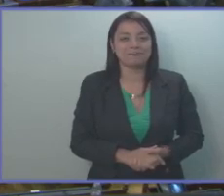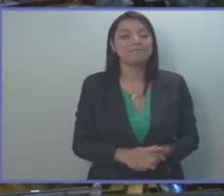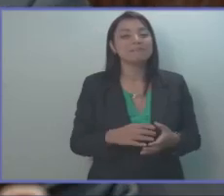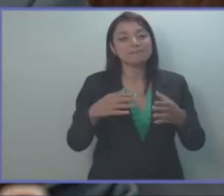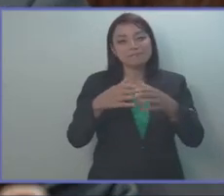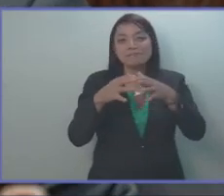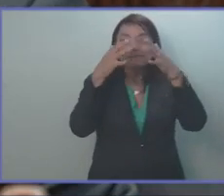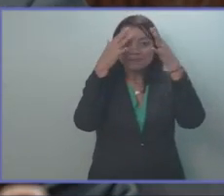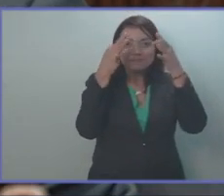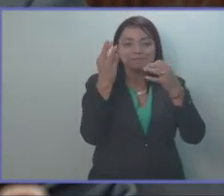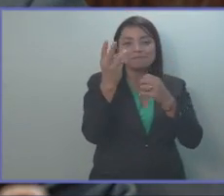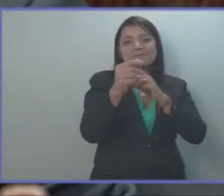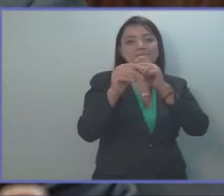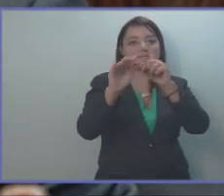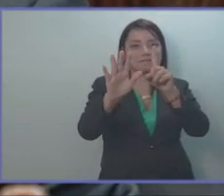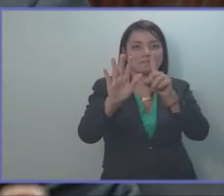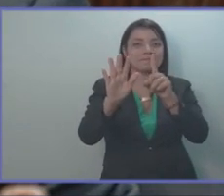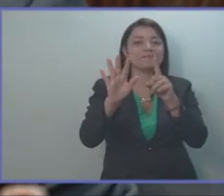Dictamen número 06,